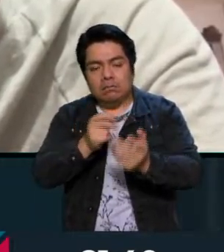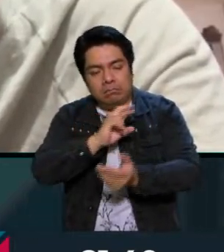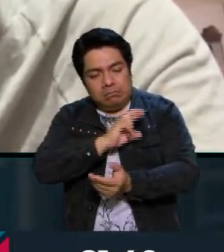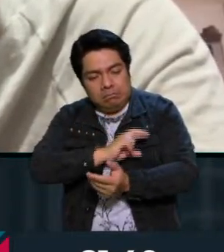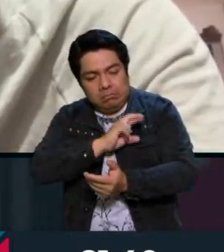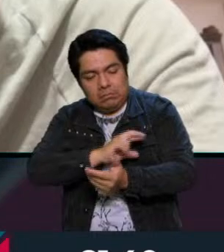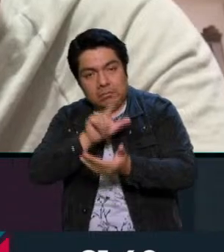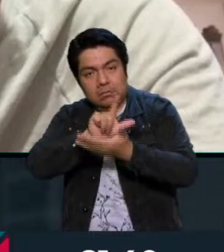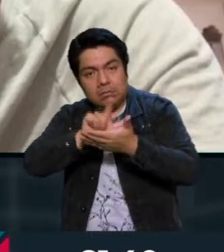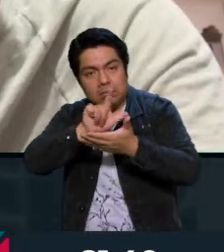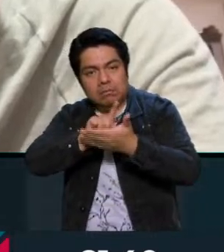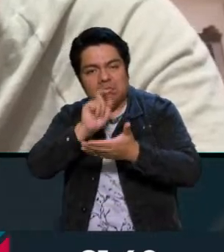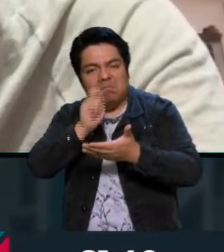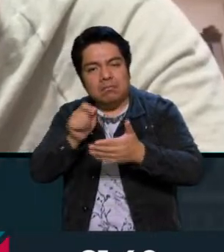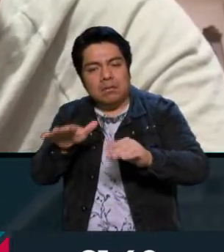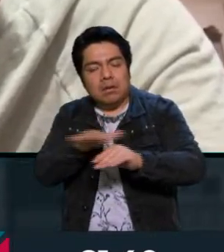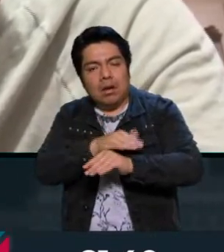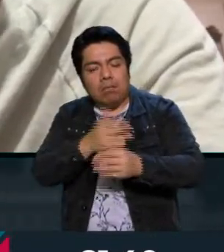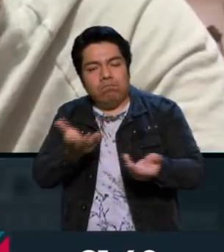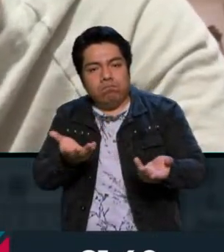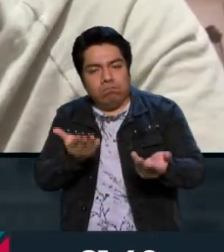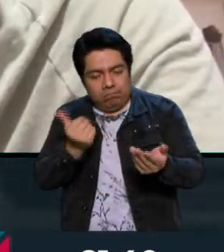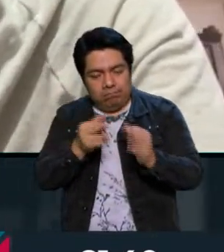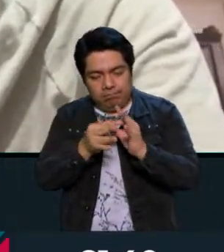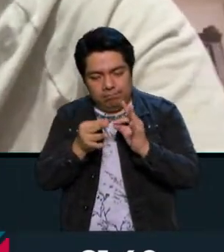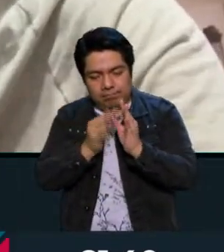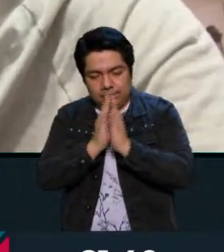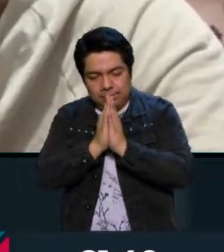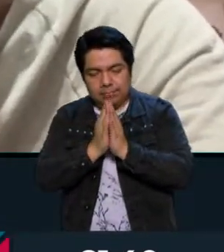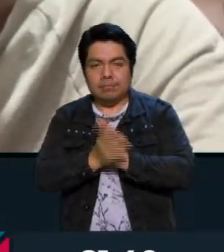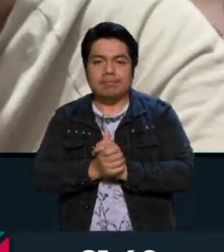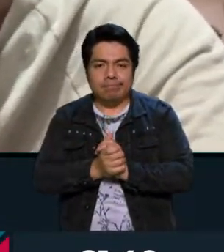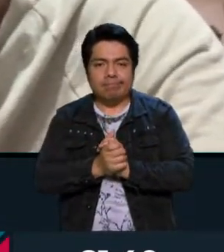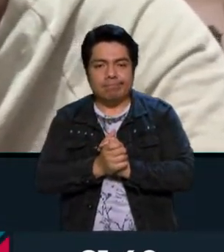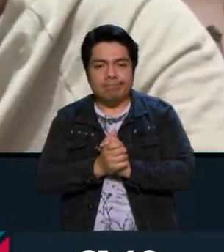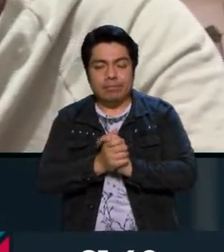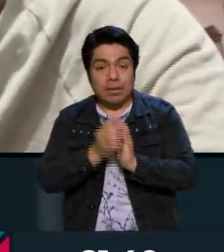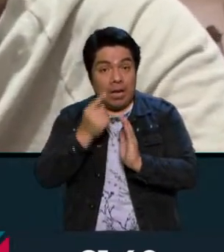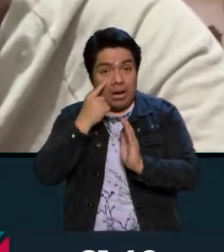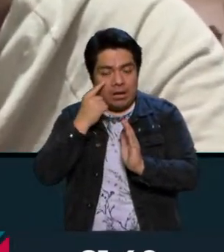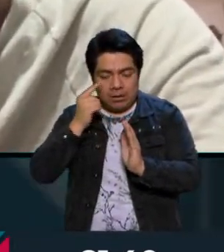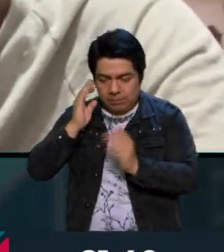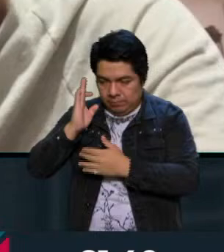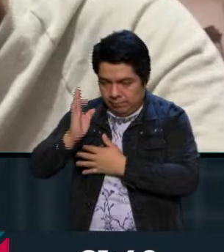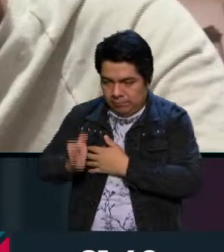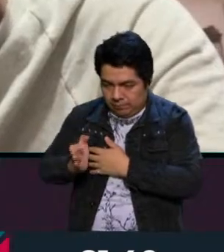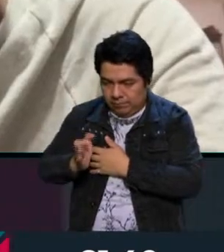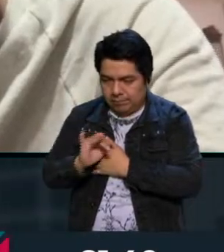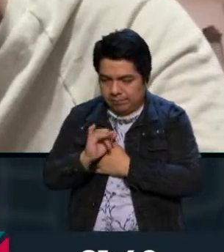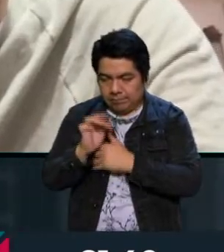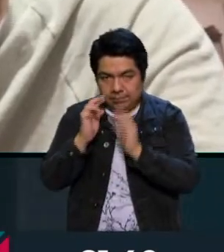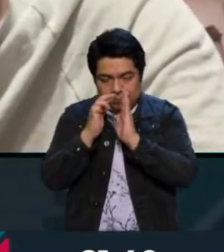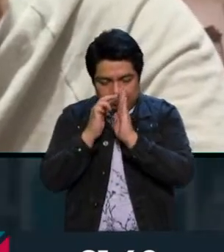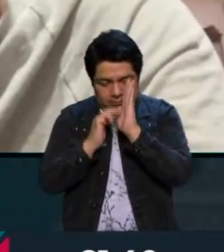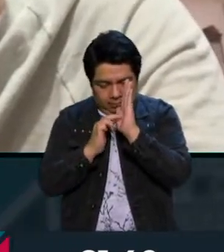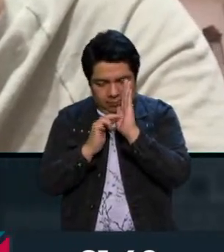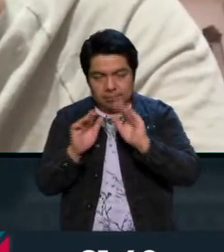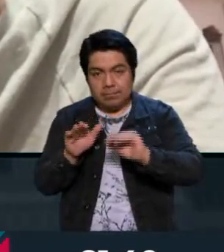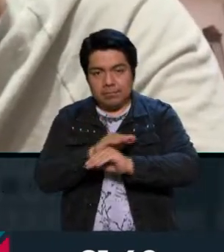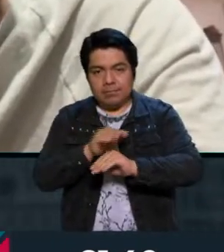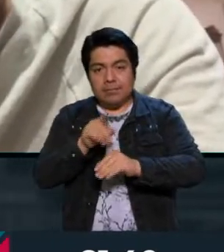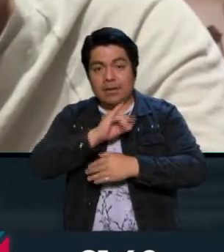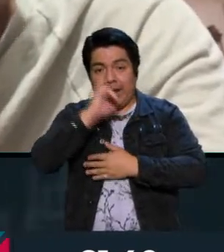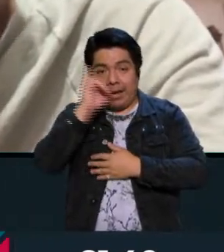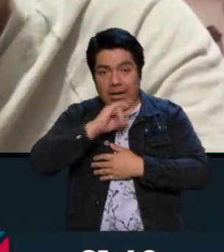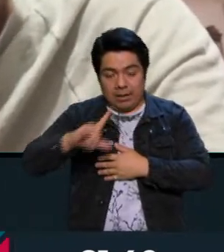en las leyes de la Ciudad de México. Bueno, el paso que se ha dado al ser aprobada la iniciativa de reforma enviada por el